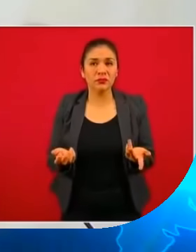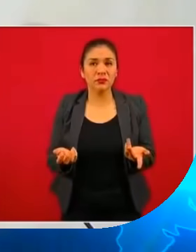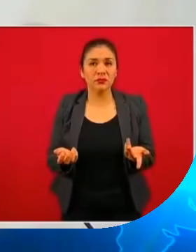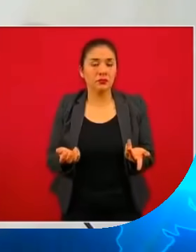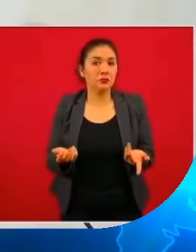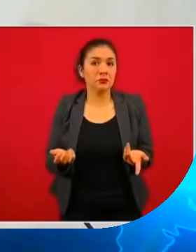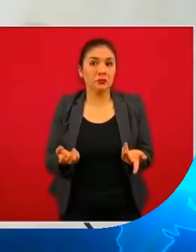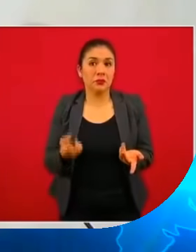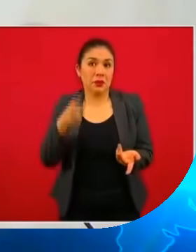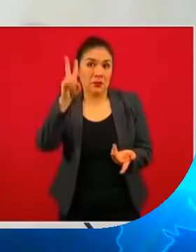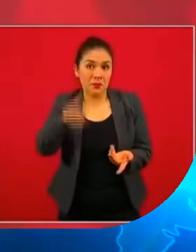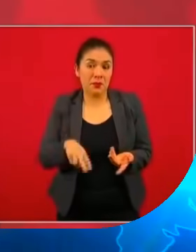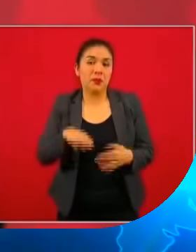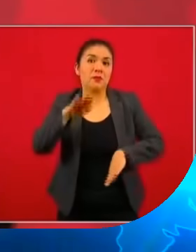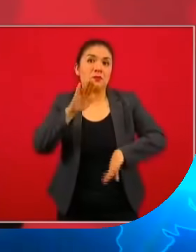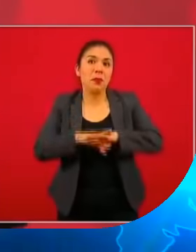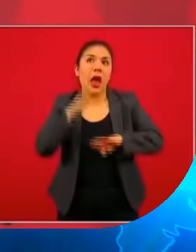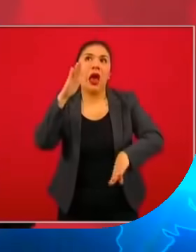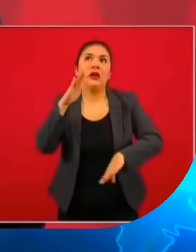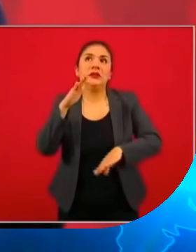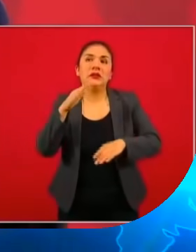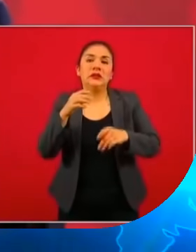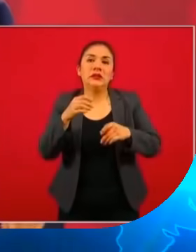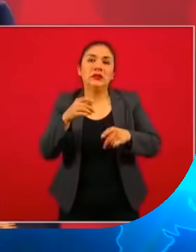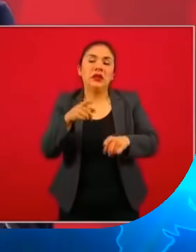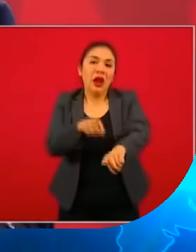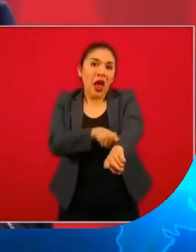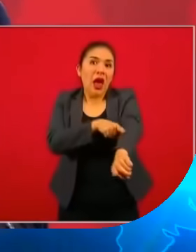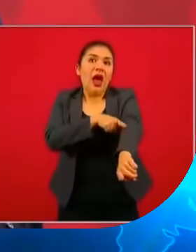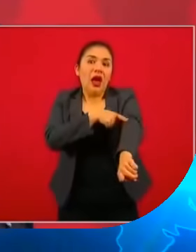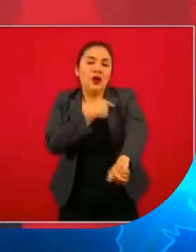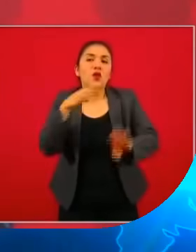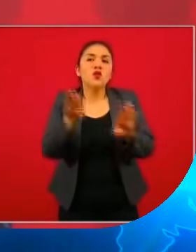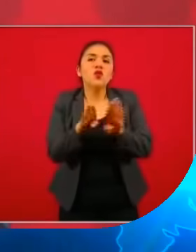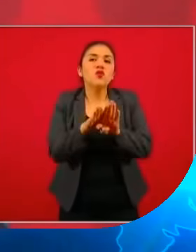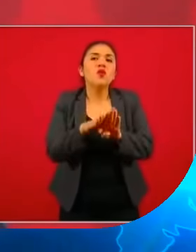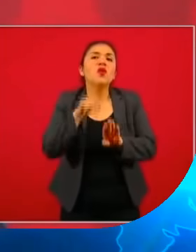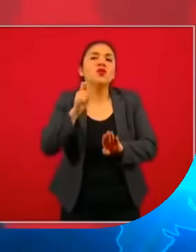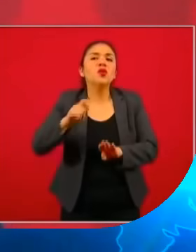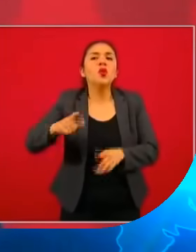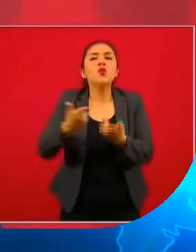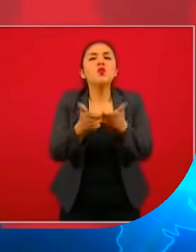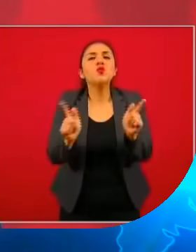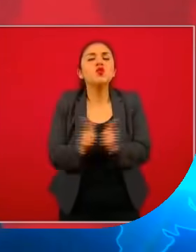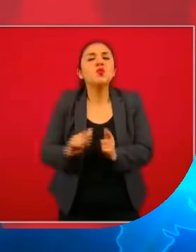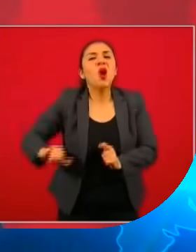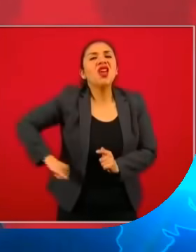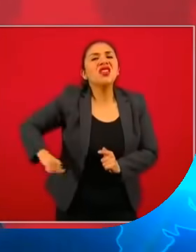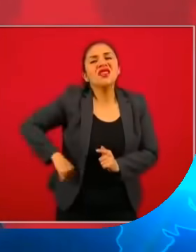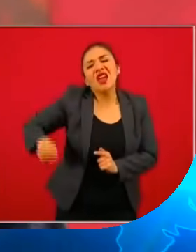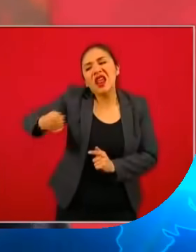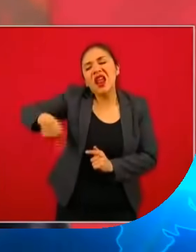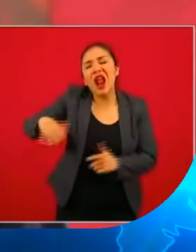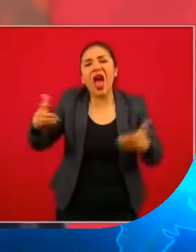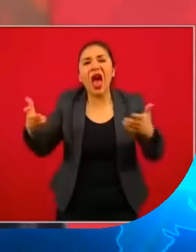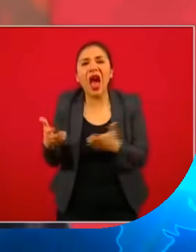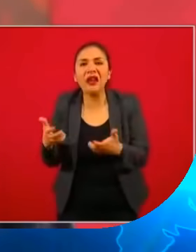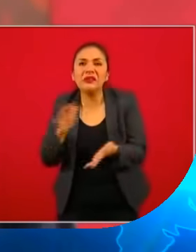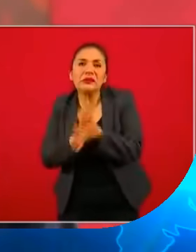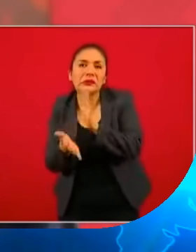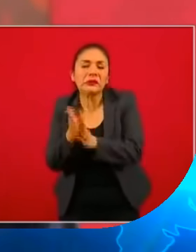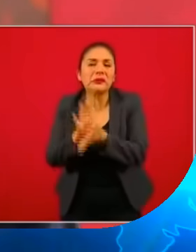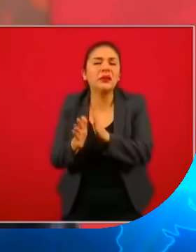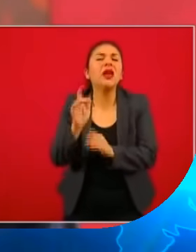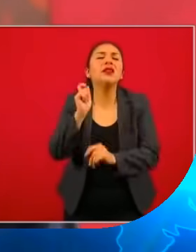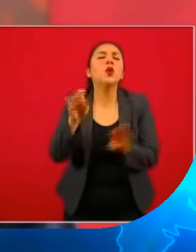Entonces es amplio y tiene que ver con grupos de intereses creados, todos los que